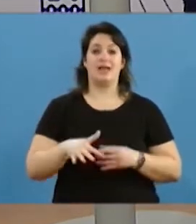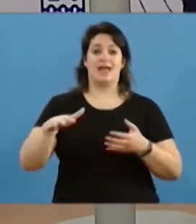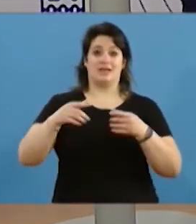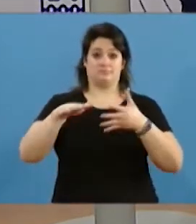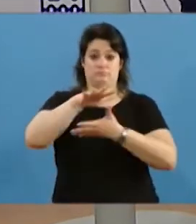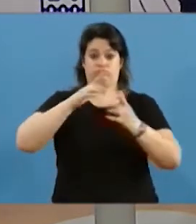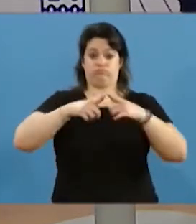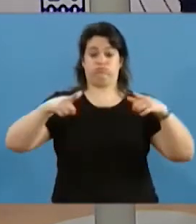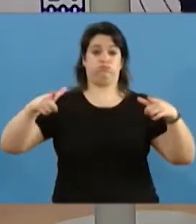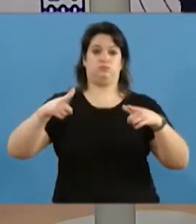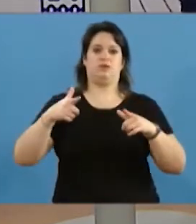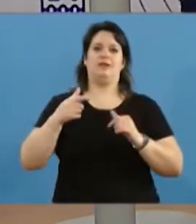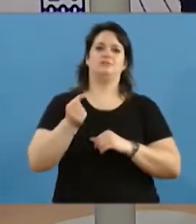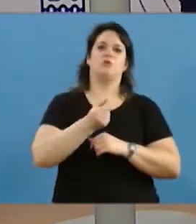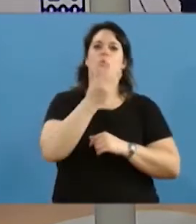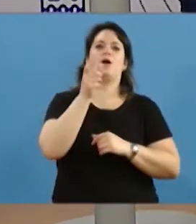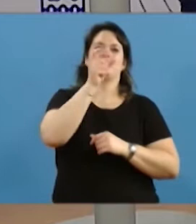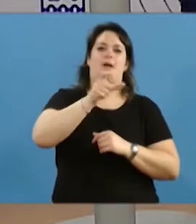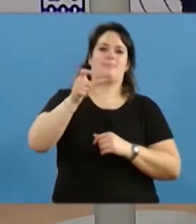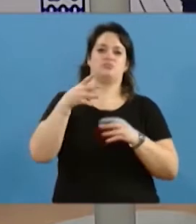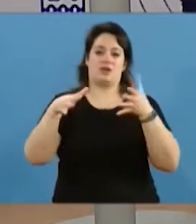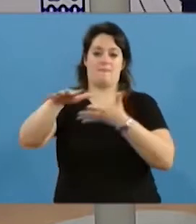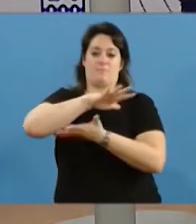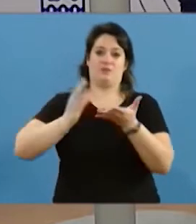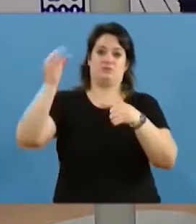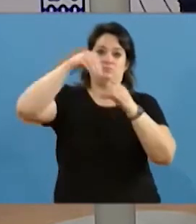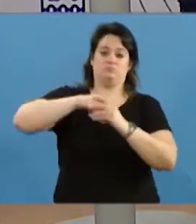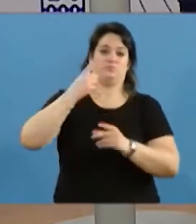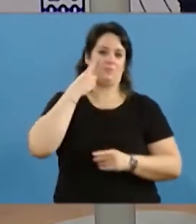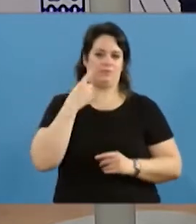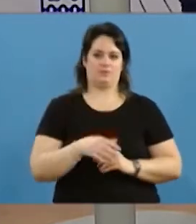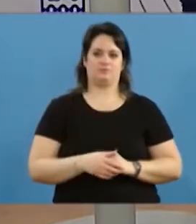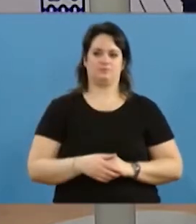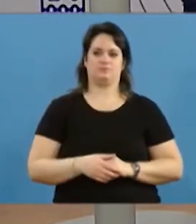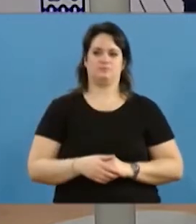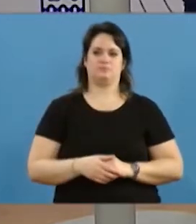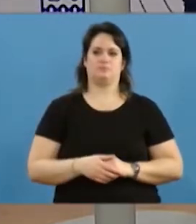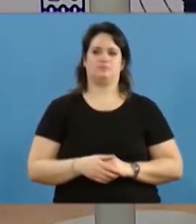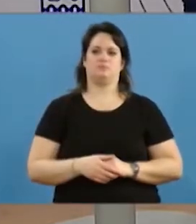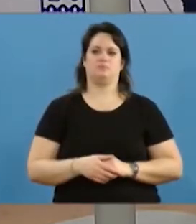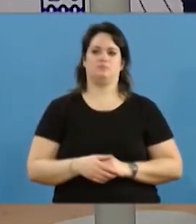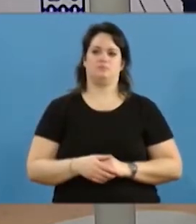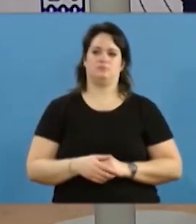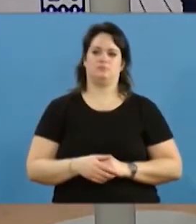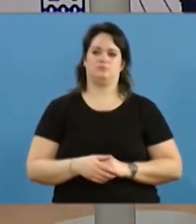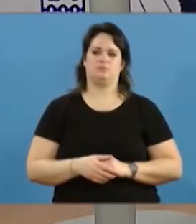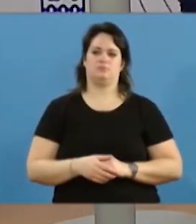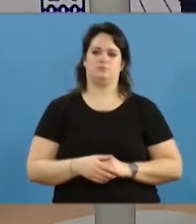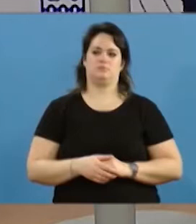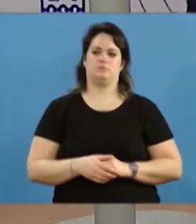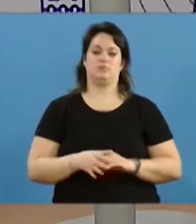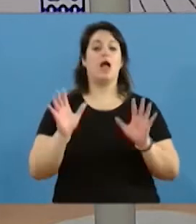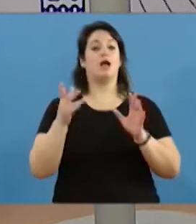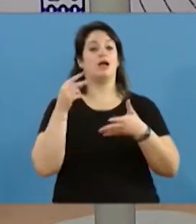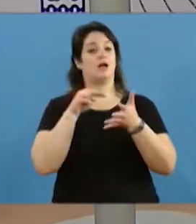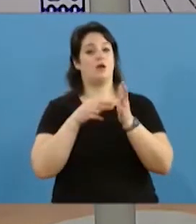Poblacional es el número de individuos que constituyen la población. Eso. Muy bien. Muy bien. Y acá tenemos un